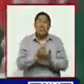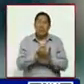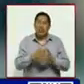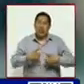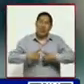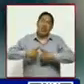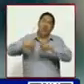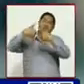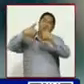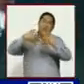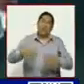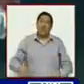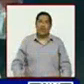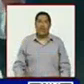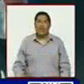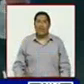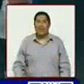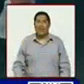copa.